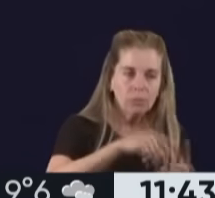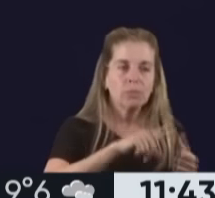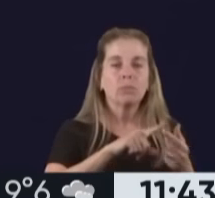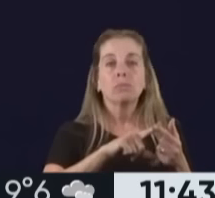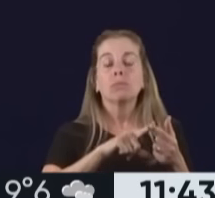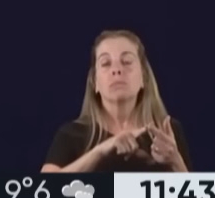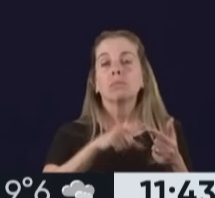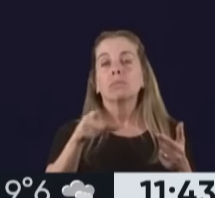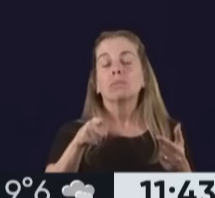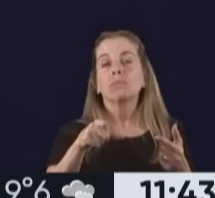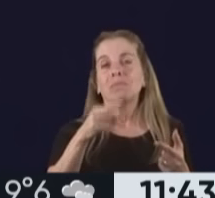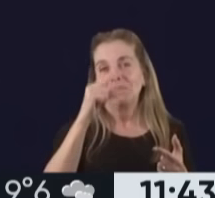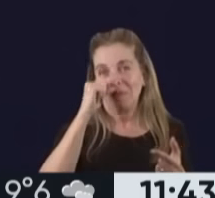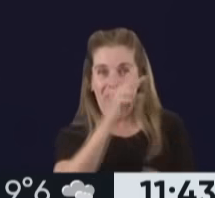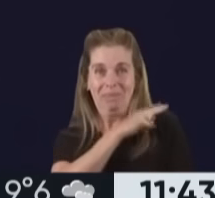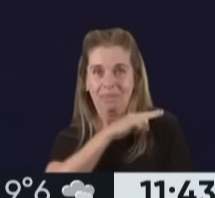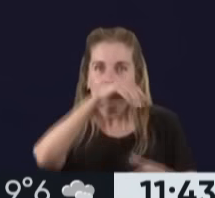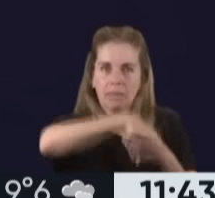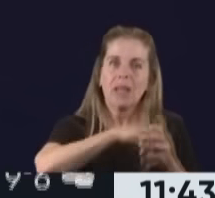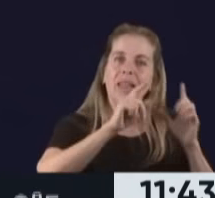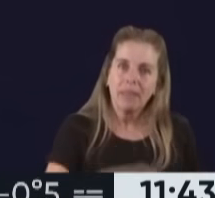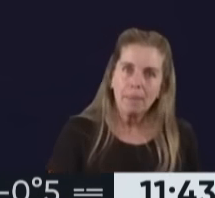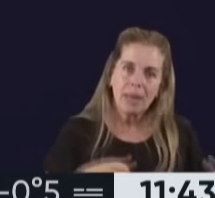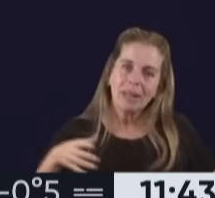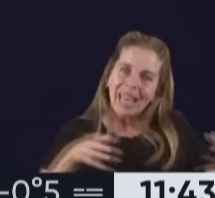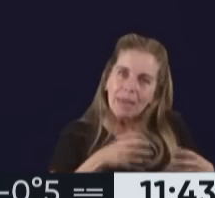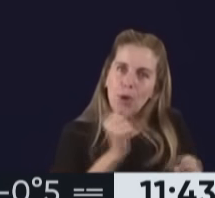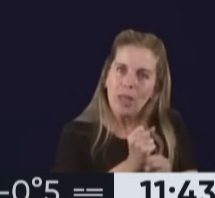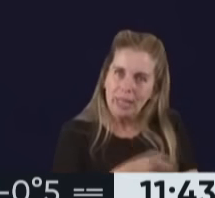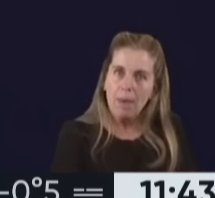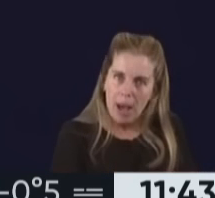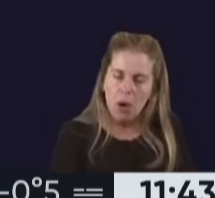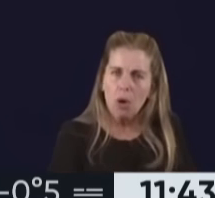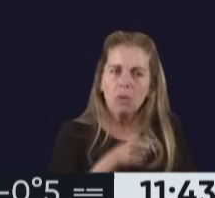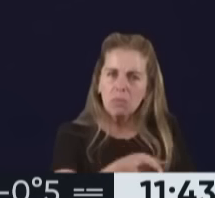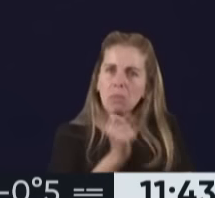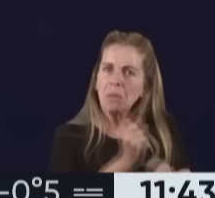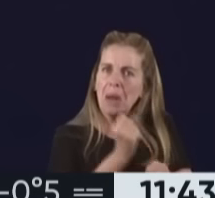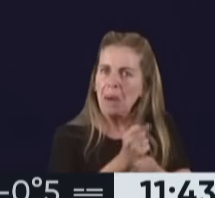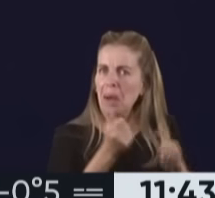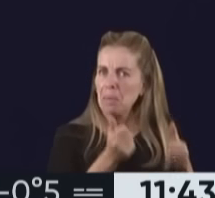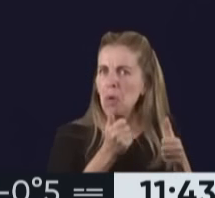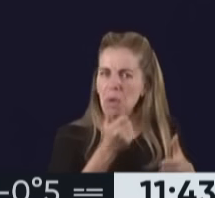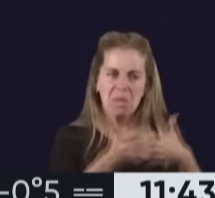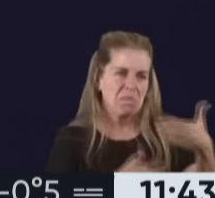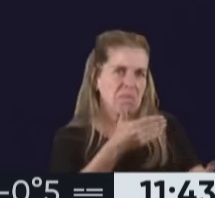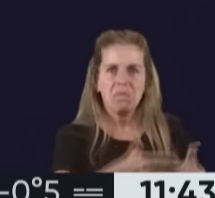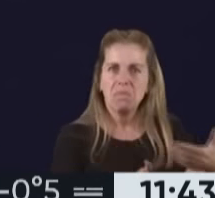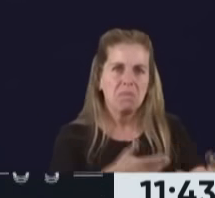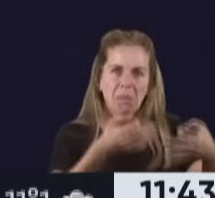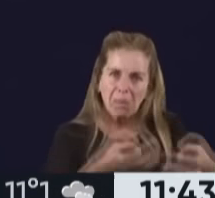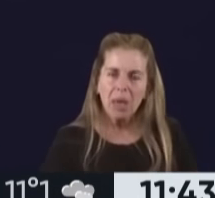cada uno de los pasos que se dan. Y es una mesa que ha demostrado funcionar de manera ordenada, de manera...